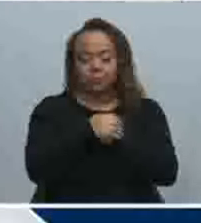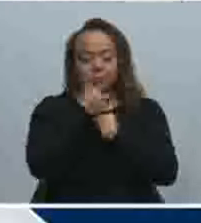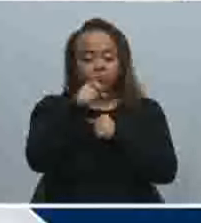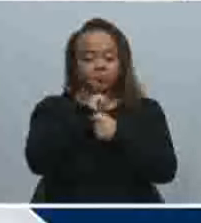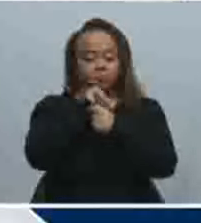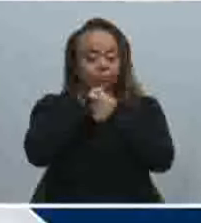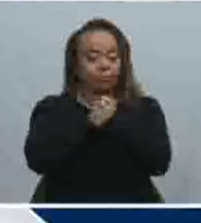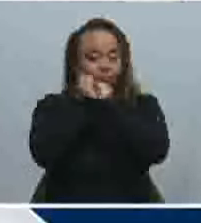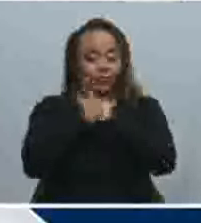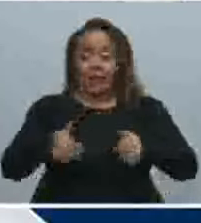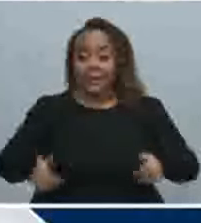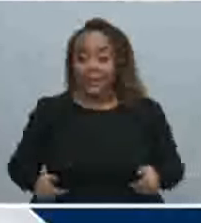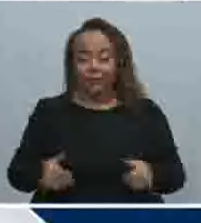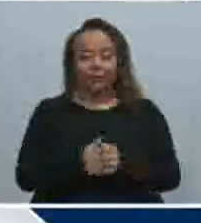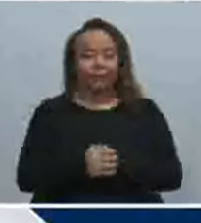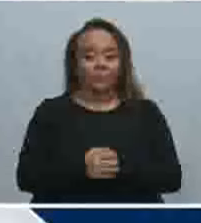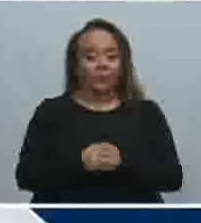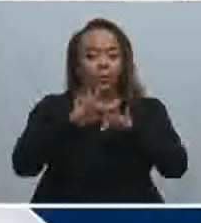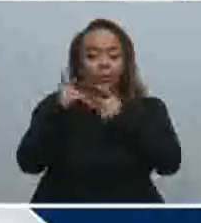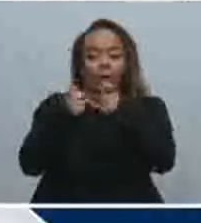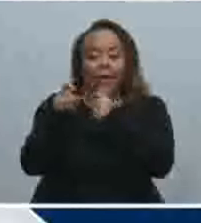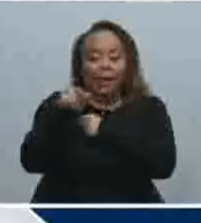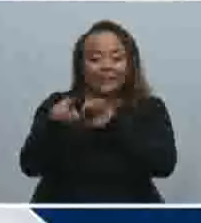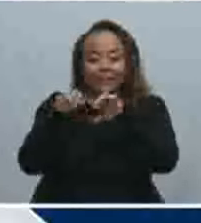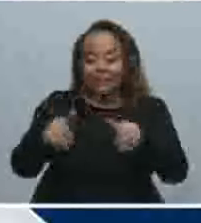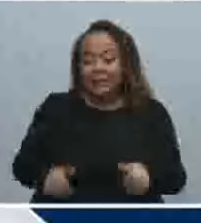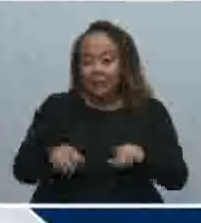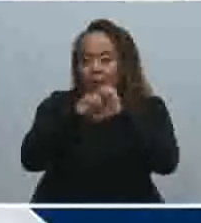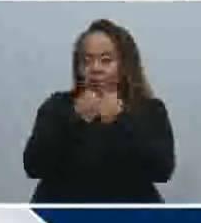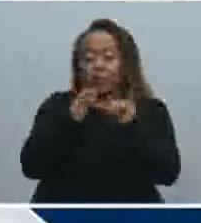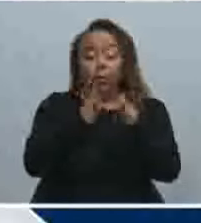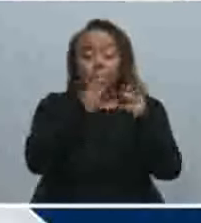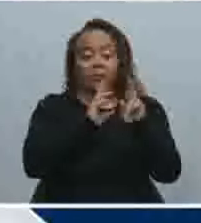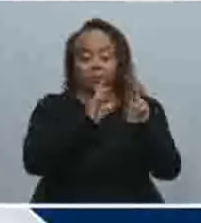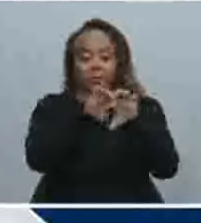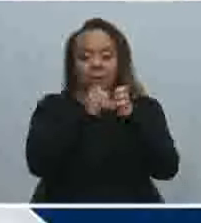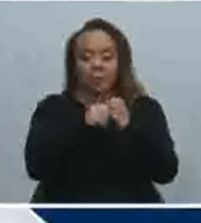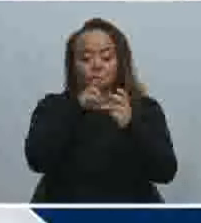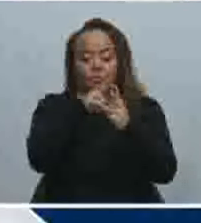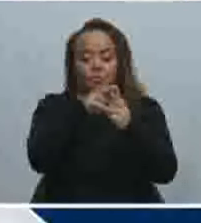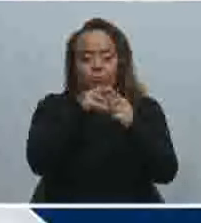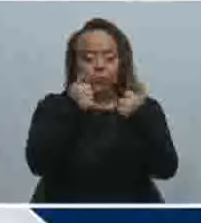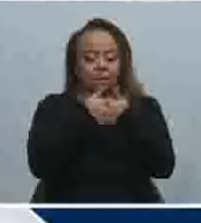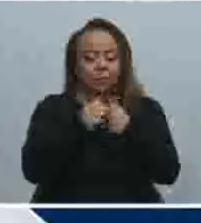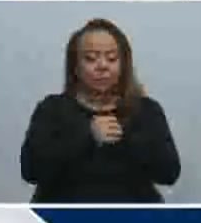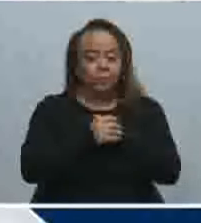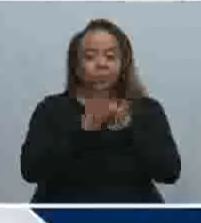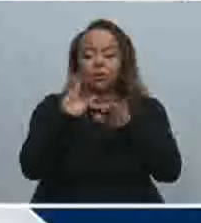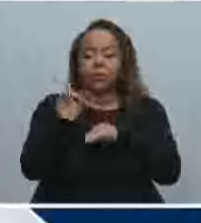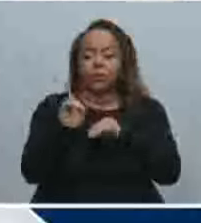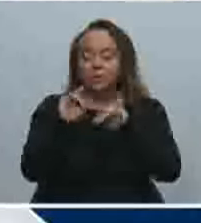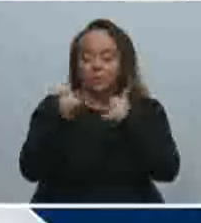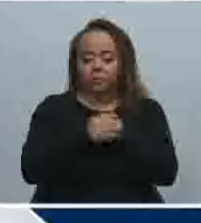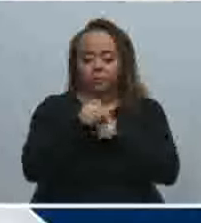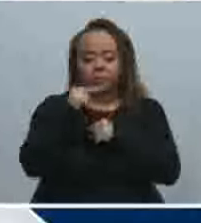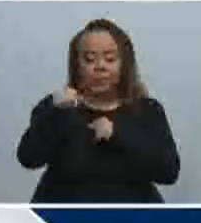de técnico cómo está manejando ese técnico el equipo cómo está respondiendo el equipo en los dos primeros partidos dónde se jugaron Santos perdió